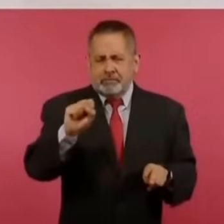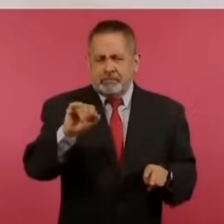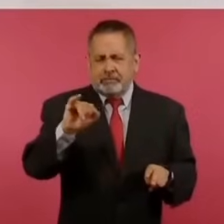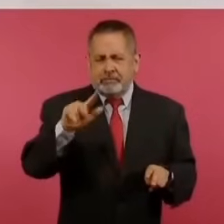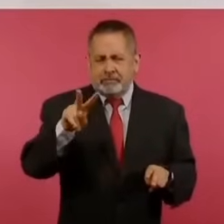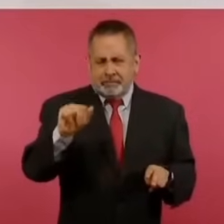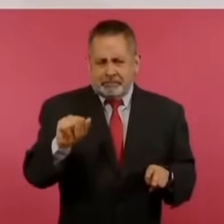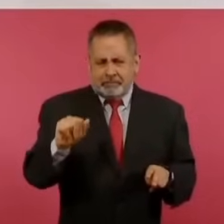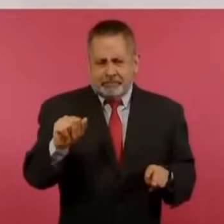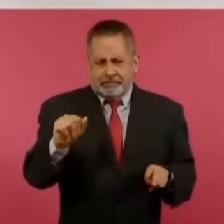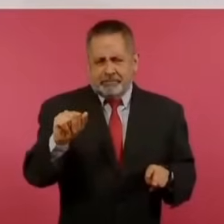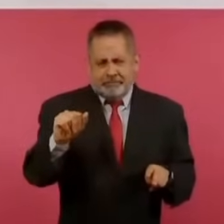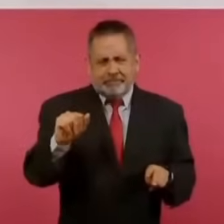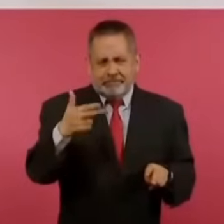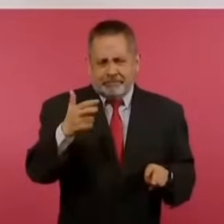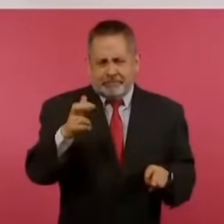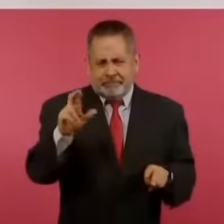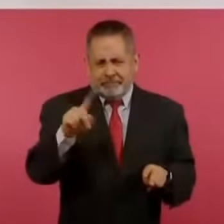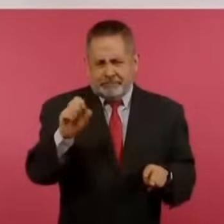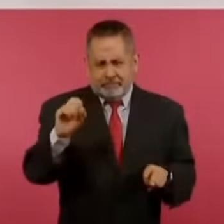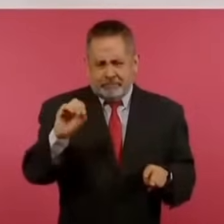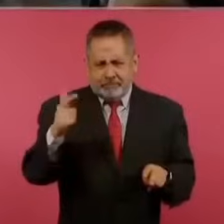Gerso.